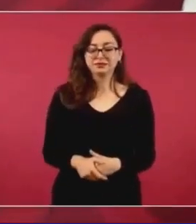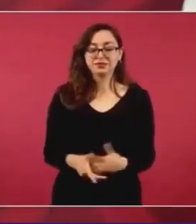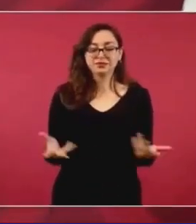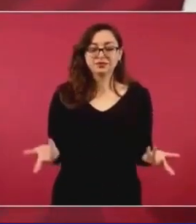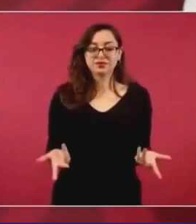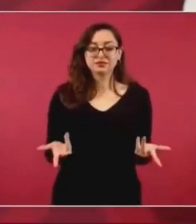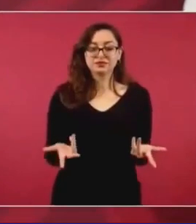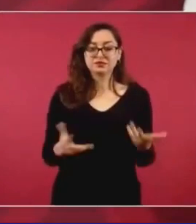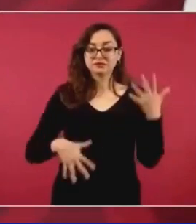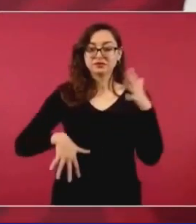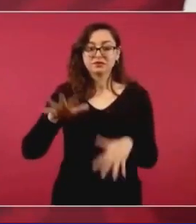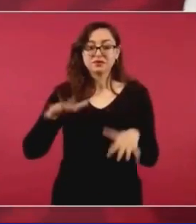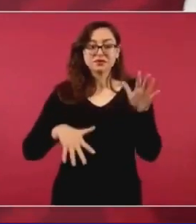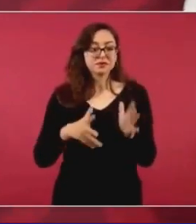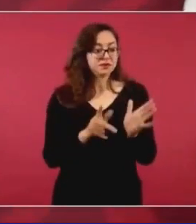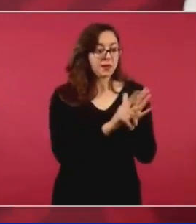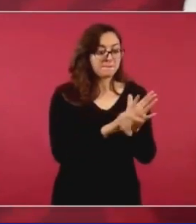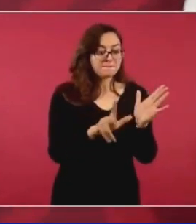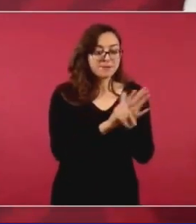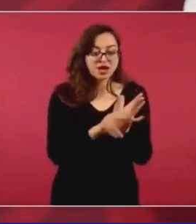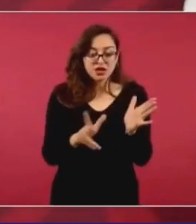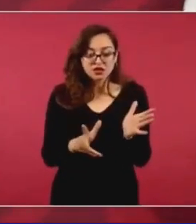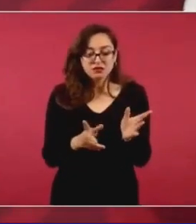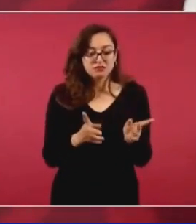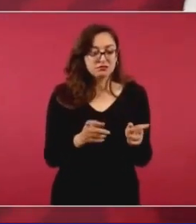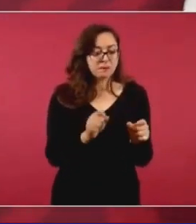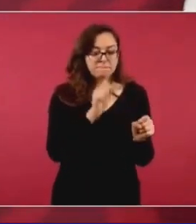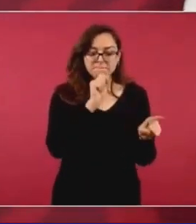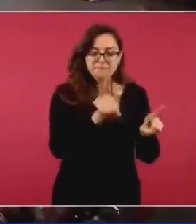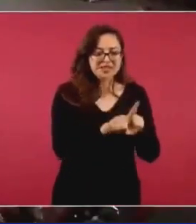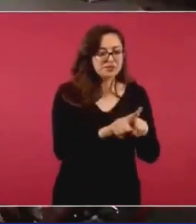le cambiaban las palabras